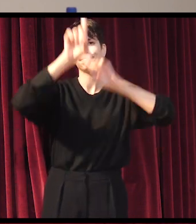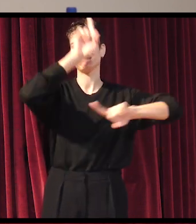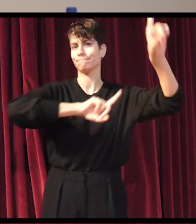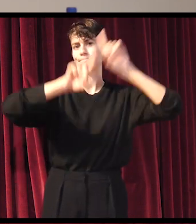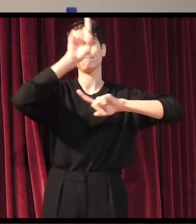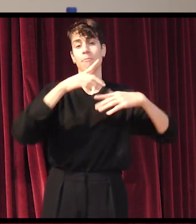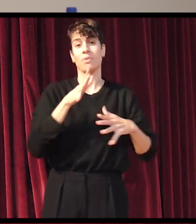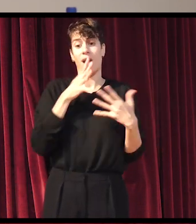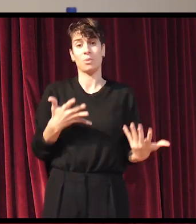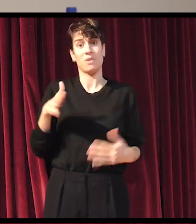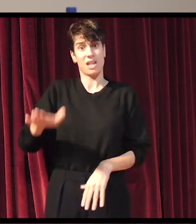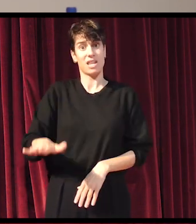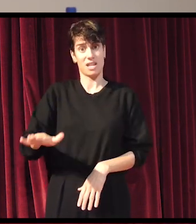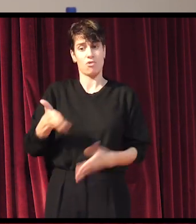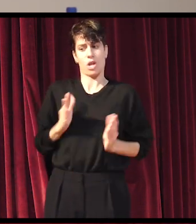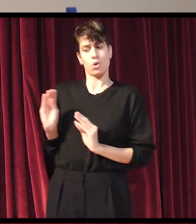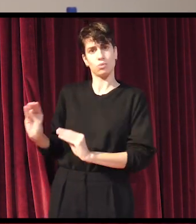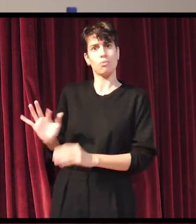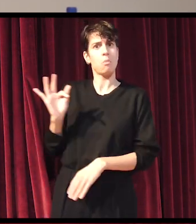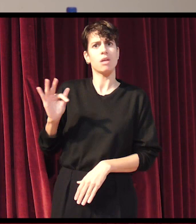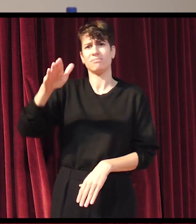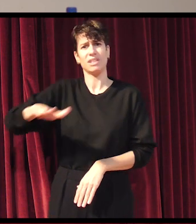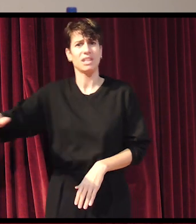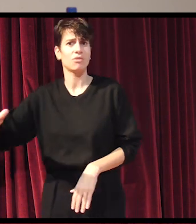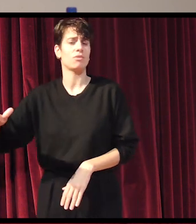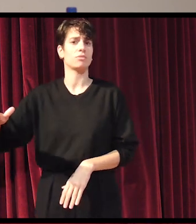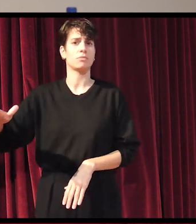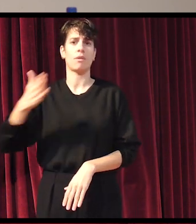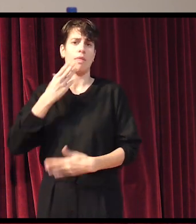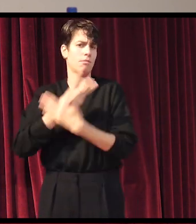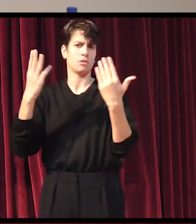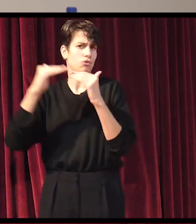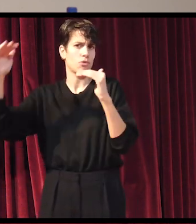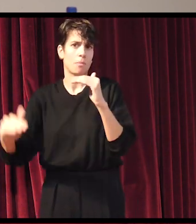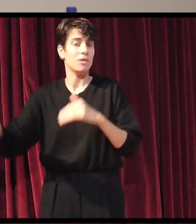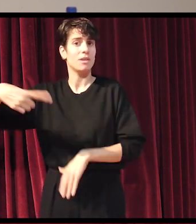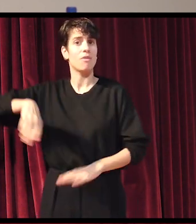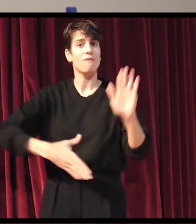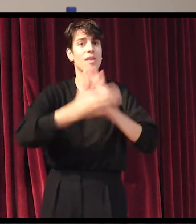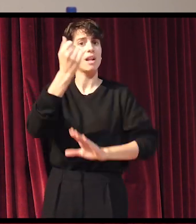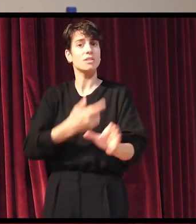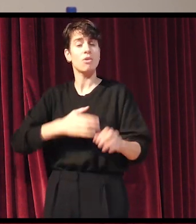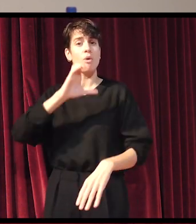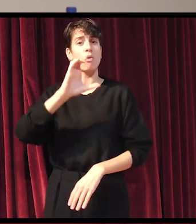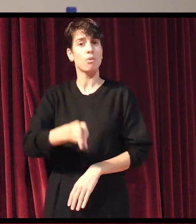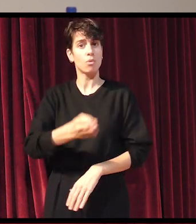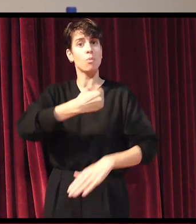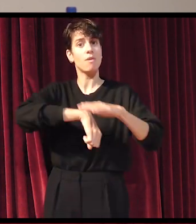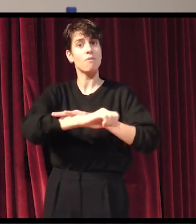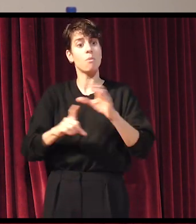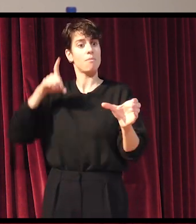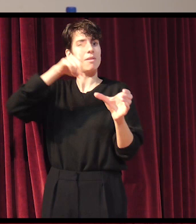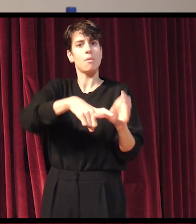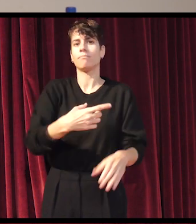su hijo como un gran número de chicos y chicas que se encuentran en una situación similar puedan federarse en clubes de fútbol